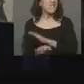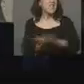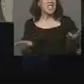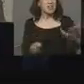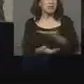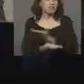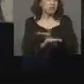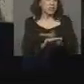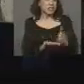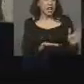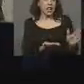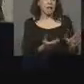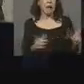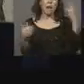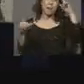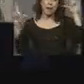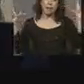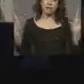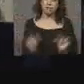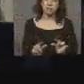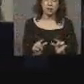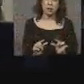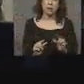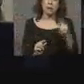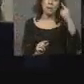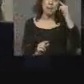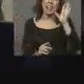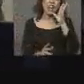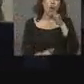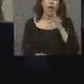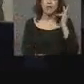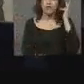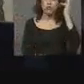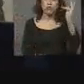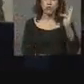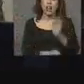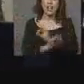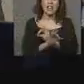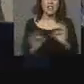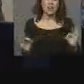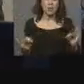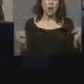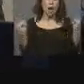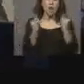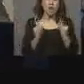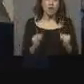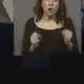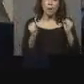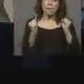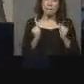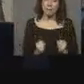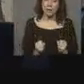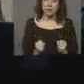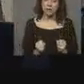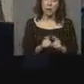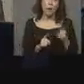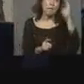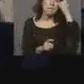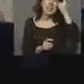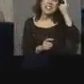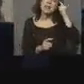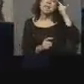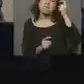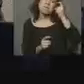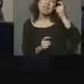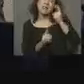erradicadas y persuadir y disuadir de tal modo que no exista ninguna manera posible de pensar siquiera